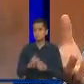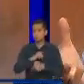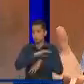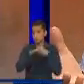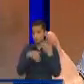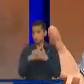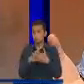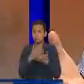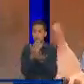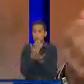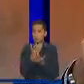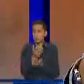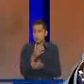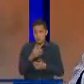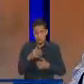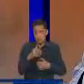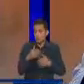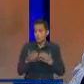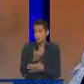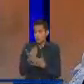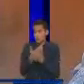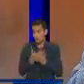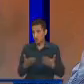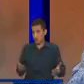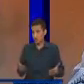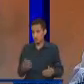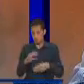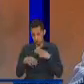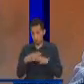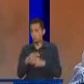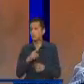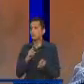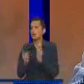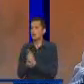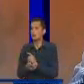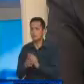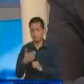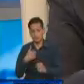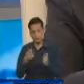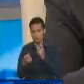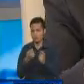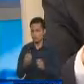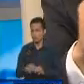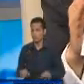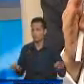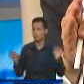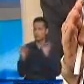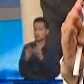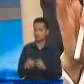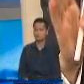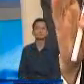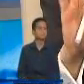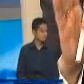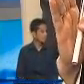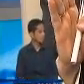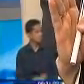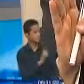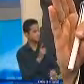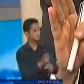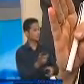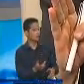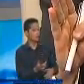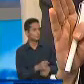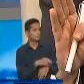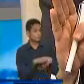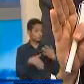de hambre en el mundo, siempre y cuando se lo haga con racionalidad. Pero hay una realidad, independientemente de la que la población está envejeciendo, que es una gran